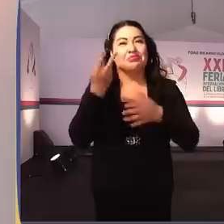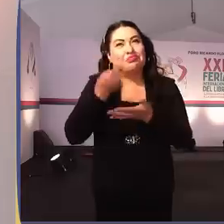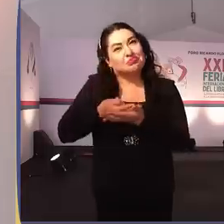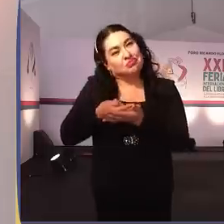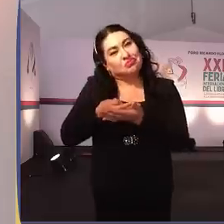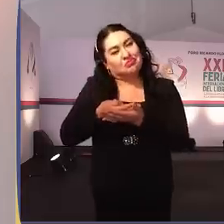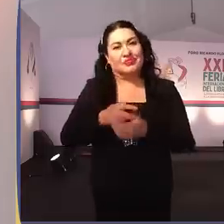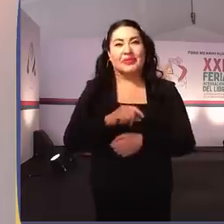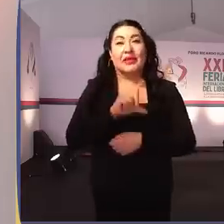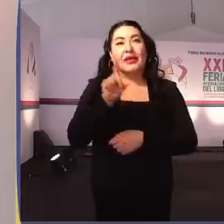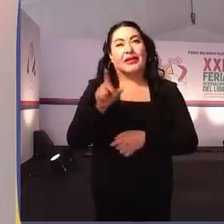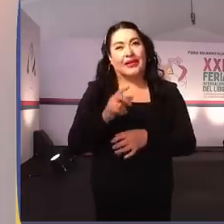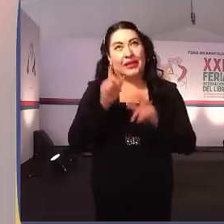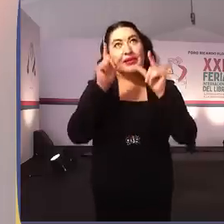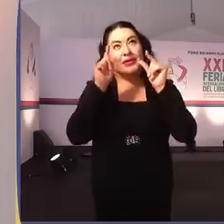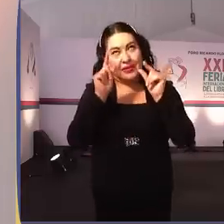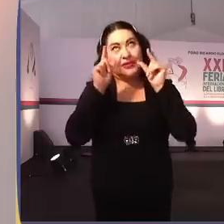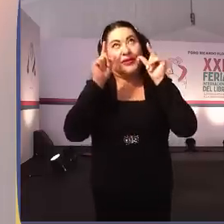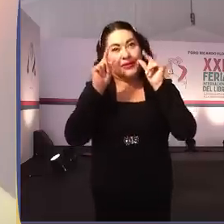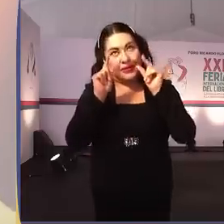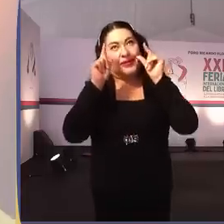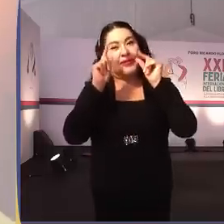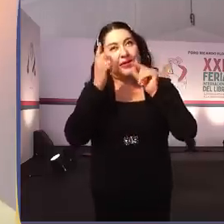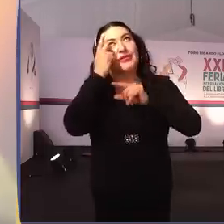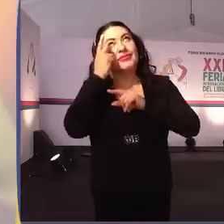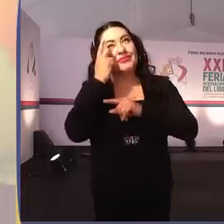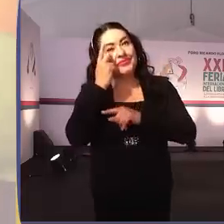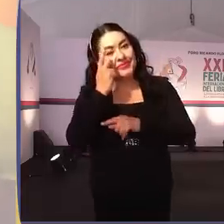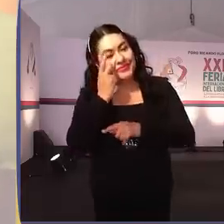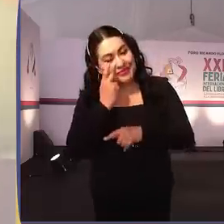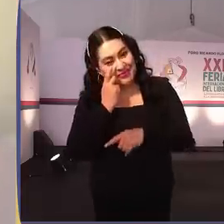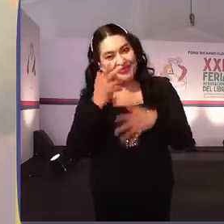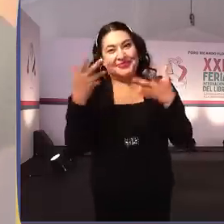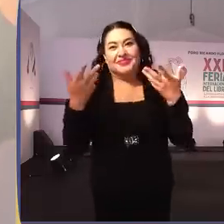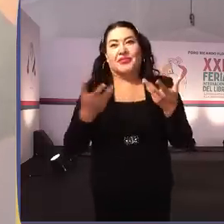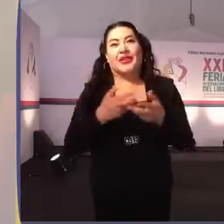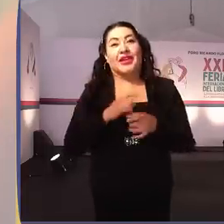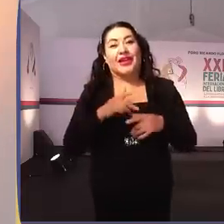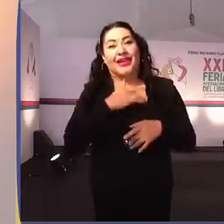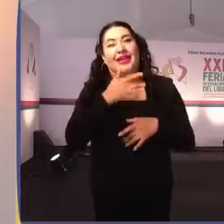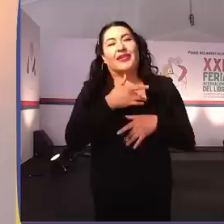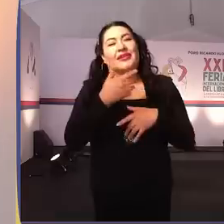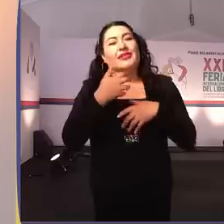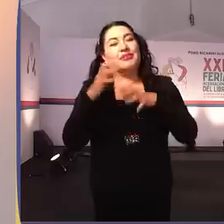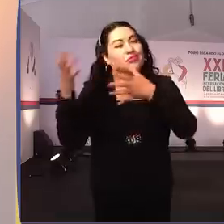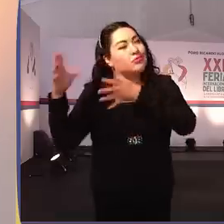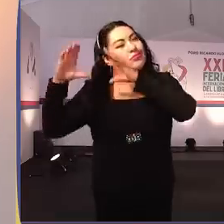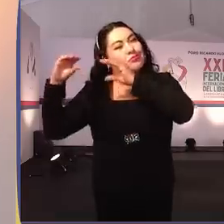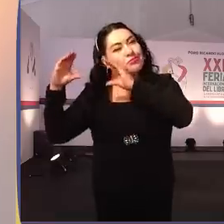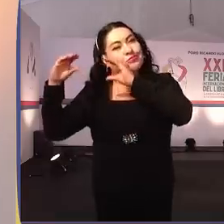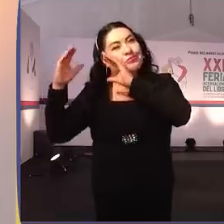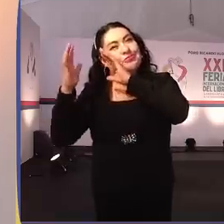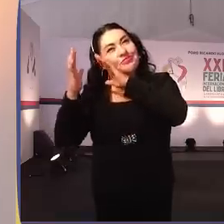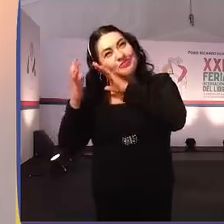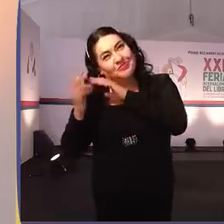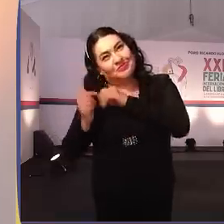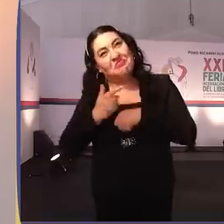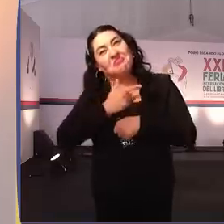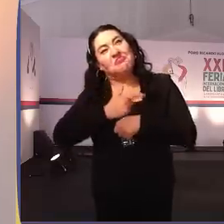que acostados da sueño. Entonces quieren dormir y van agarrando comodidad con un cojín y pues